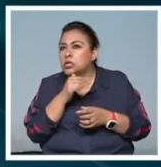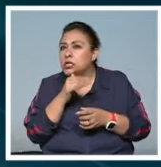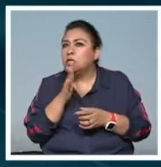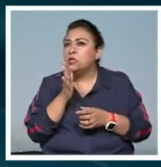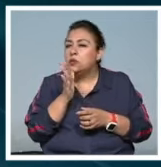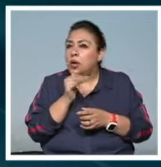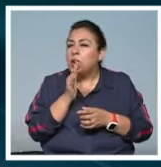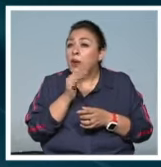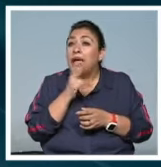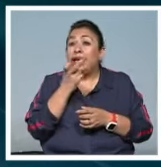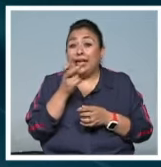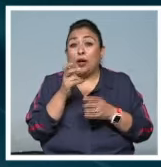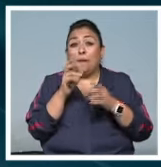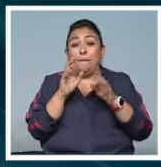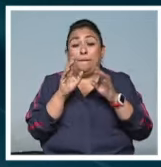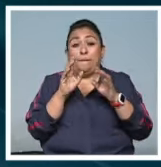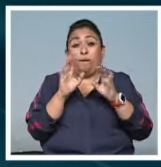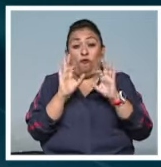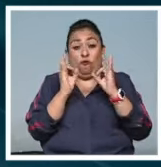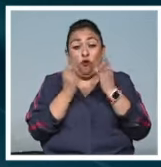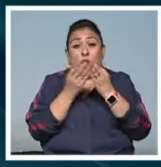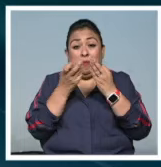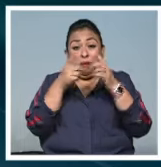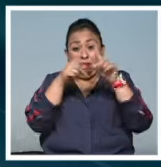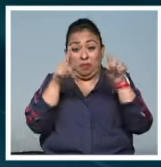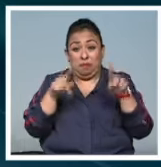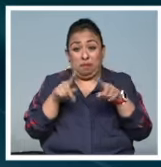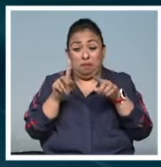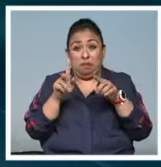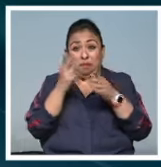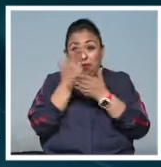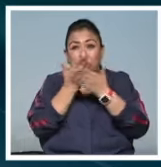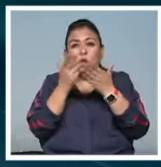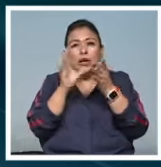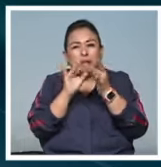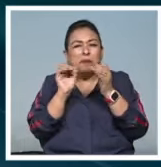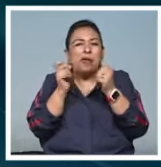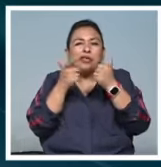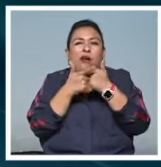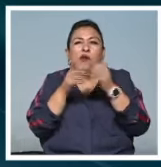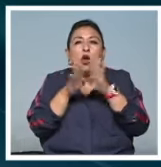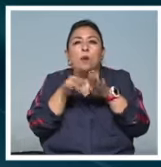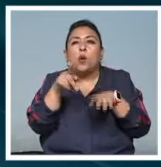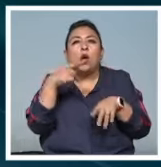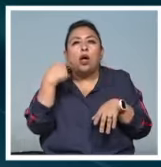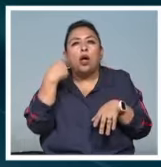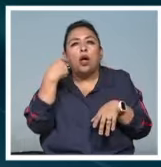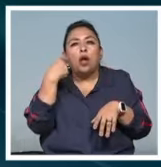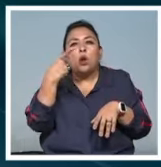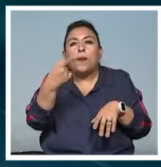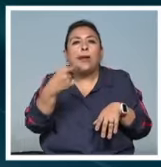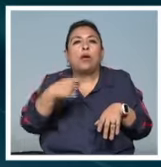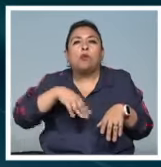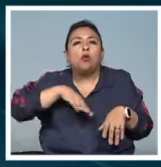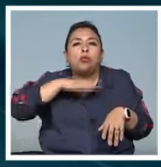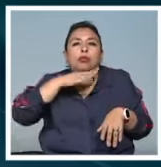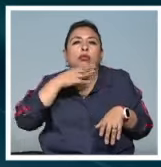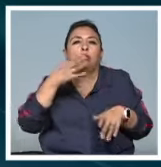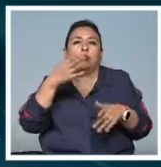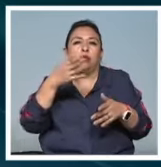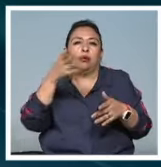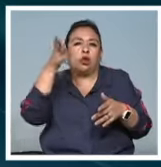de esa forma también las pinturas metafóricamente hablan también sobre nuestros puntos ciegos ya a nivel conceptual, ¿no? Nuestros puntos